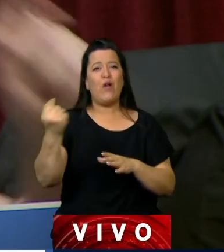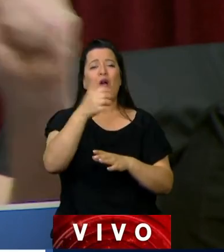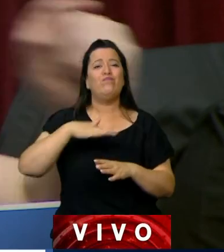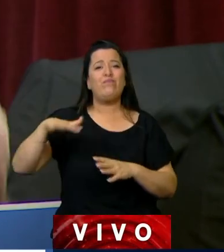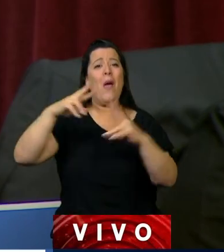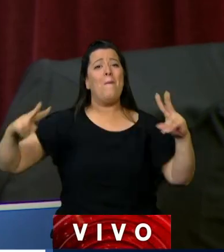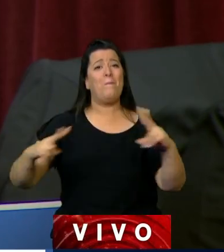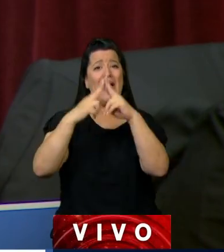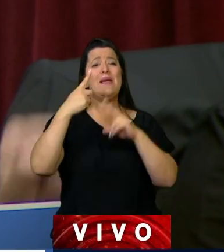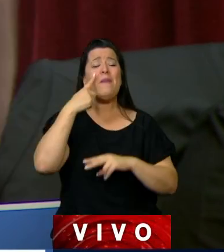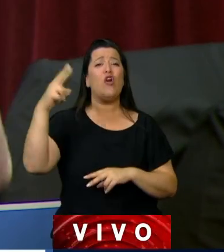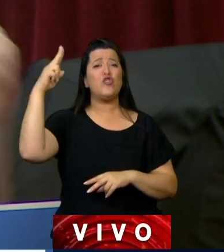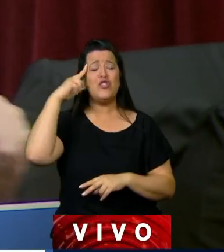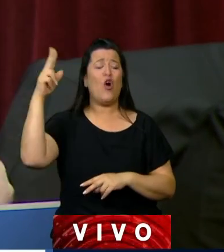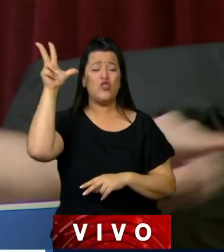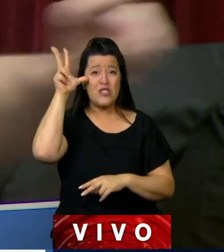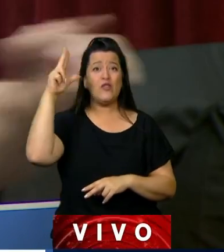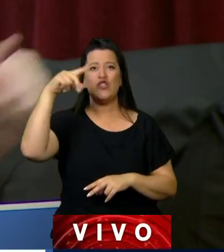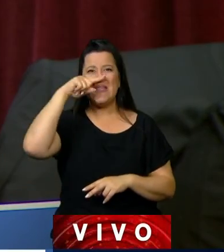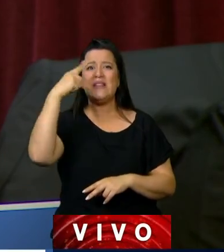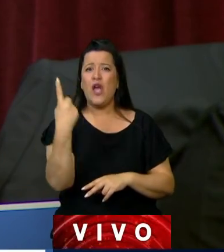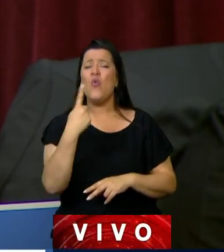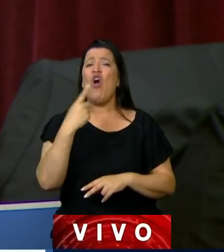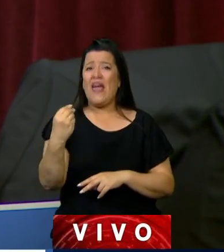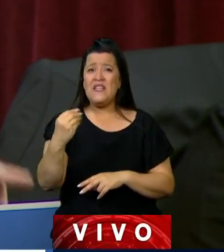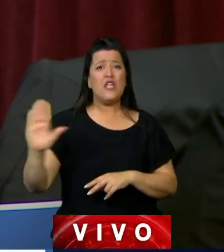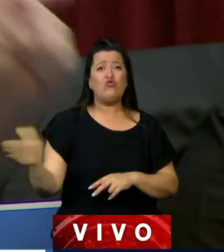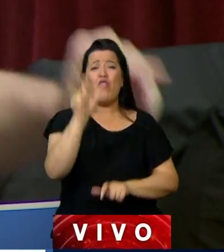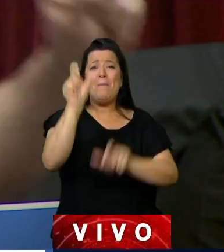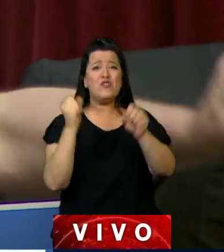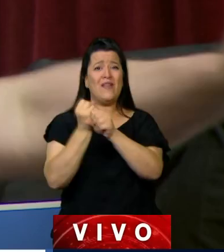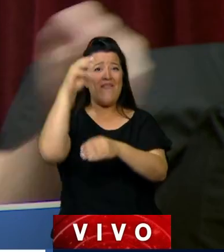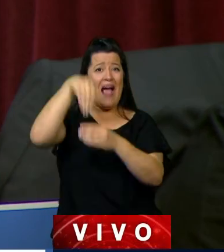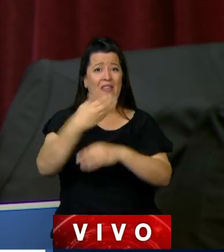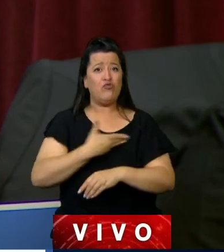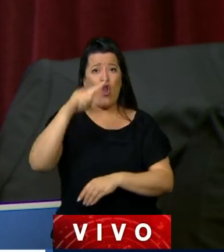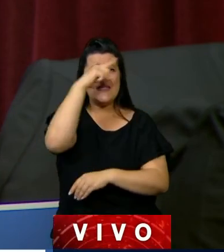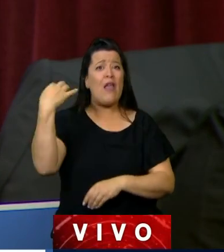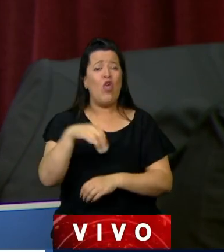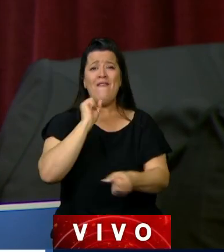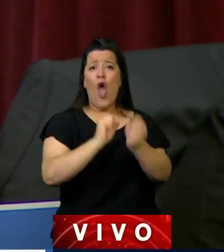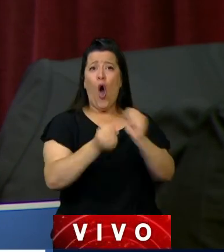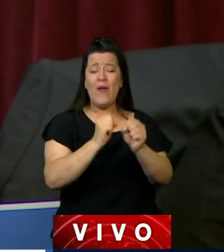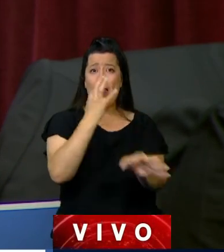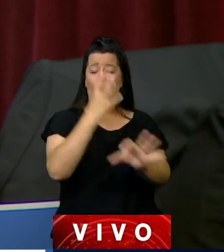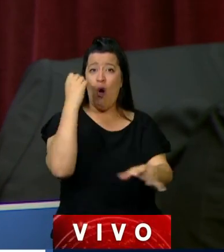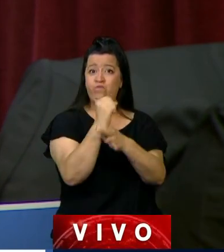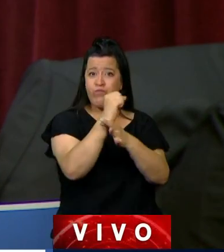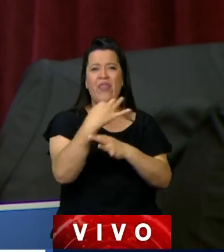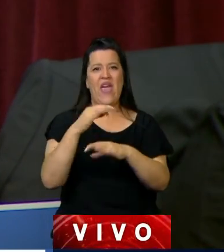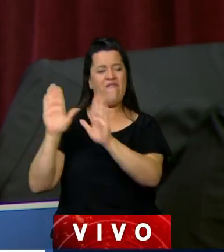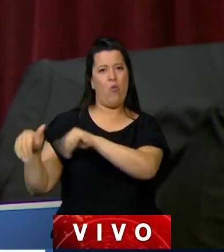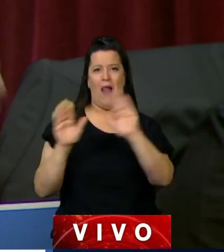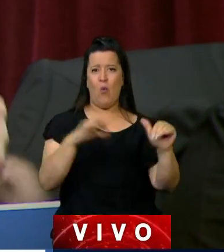ya en 1871 estableció que todo funcionario político debía cobrar lo mismo que un obrero calificado. ¿Quieren achicar